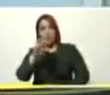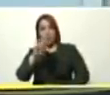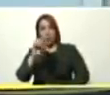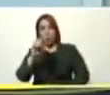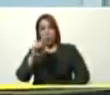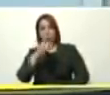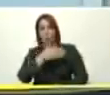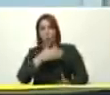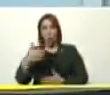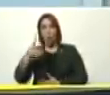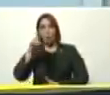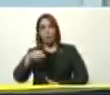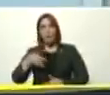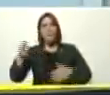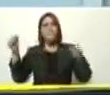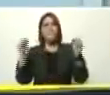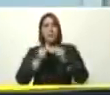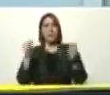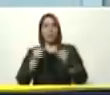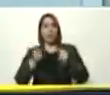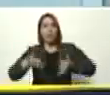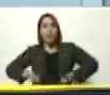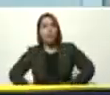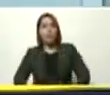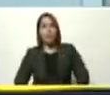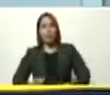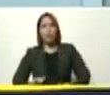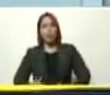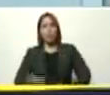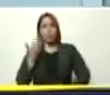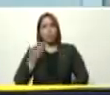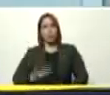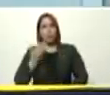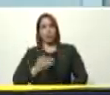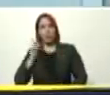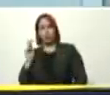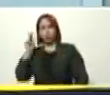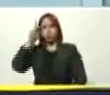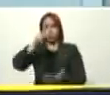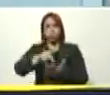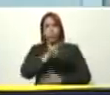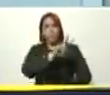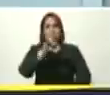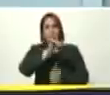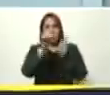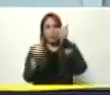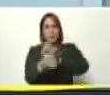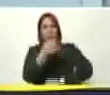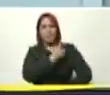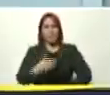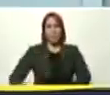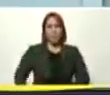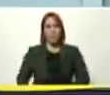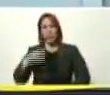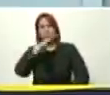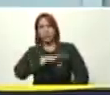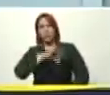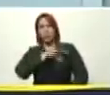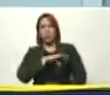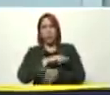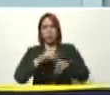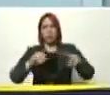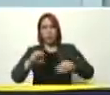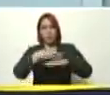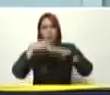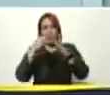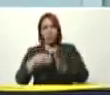hijo ilustre de su tierra, llegado a vicepresidente del socialismo en lo social y territorial y